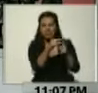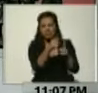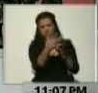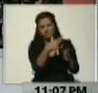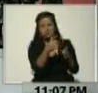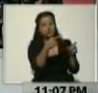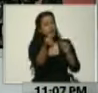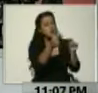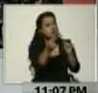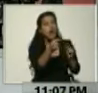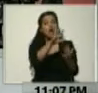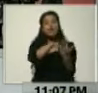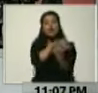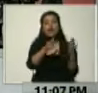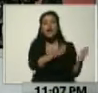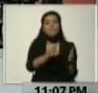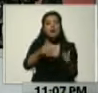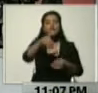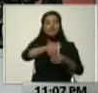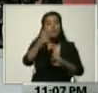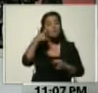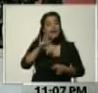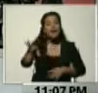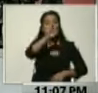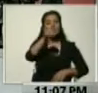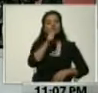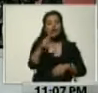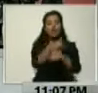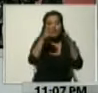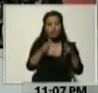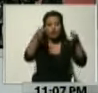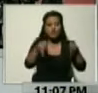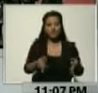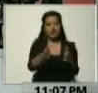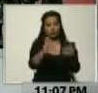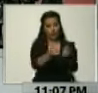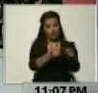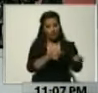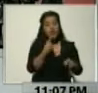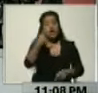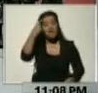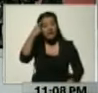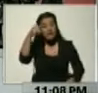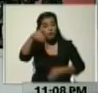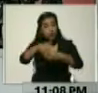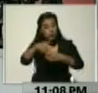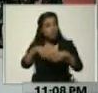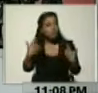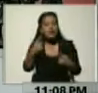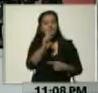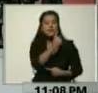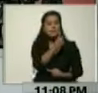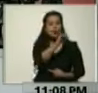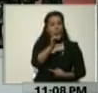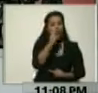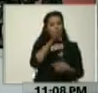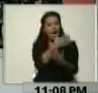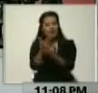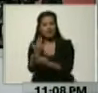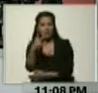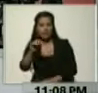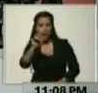electoral del partido para las próximas elecciones a gobernadores. La fecha de las primarias para elección de los candidatos será entre el 1 de junio y el 30 de